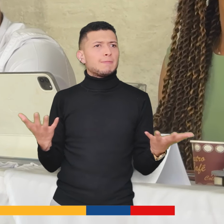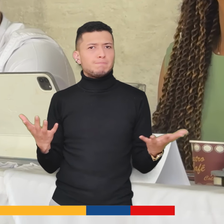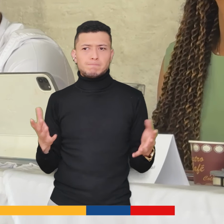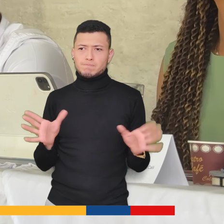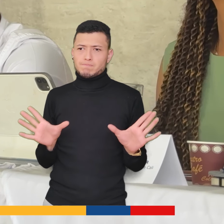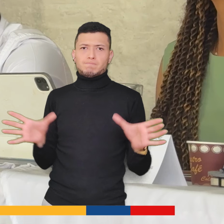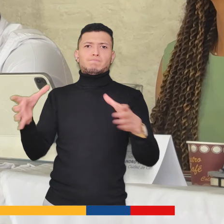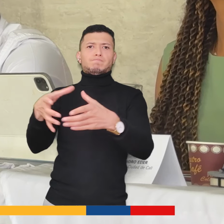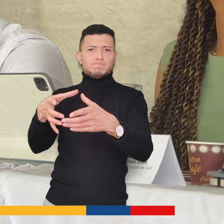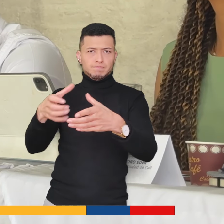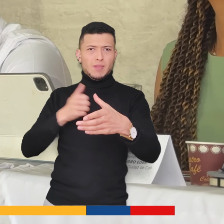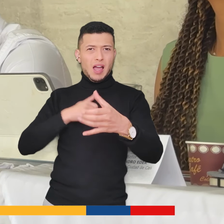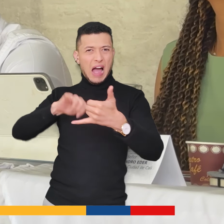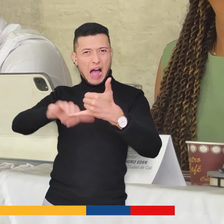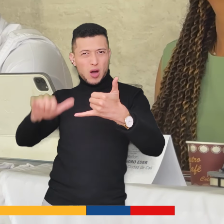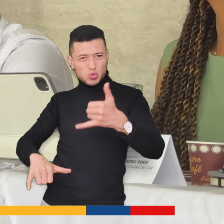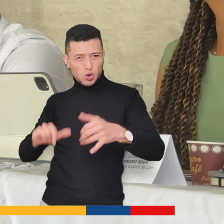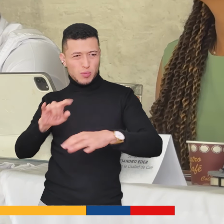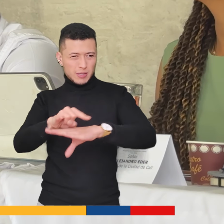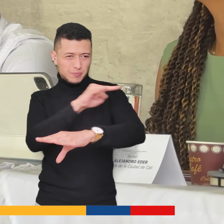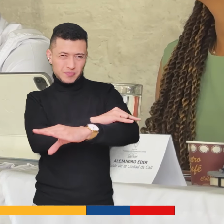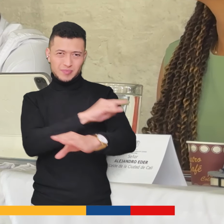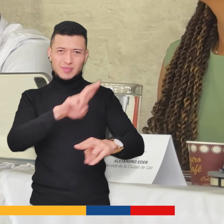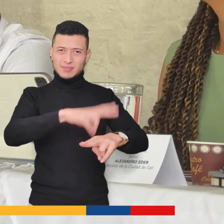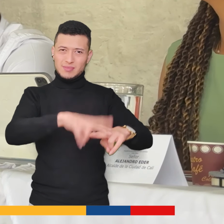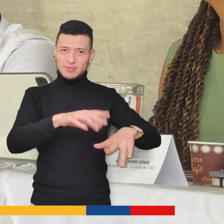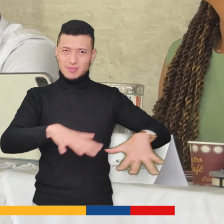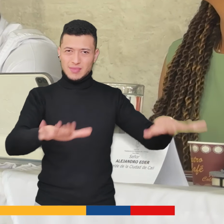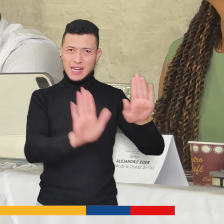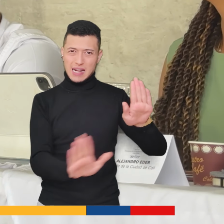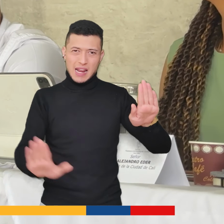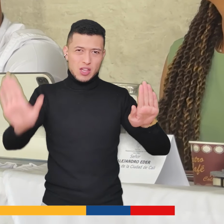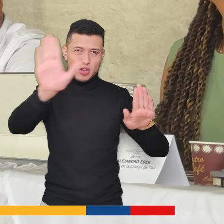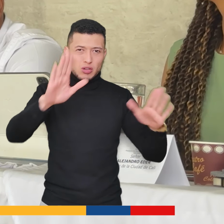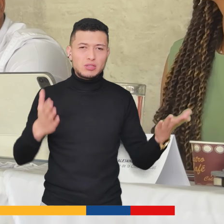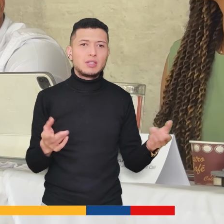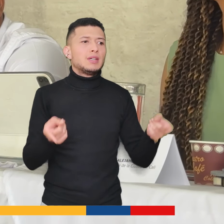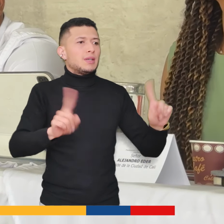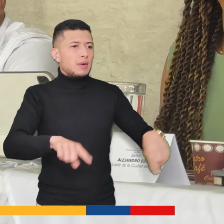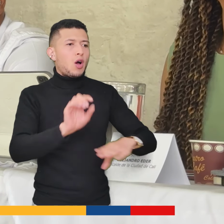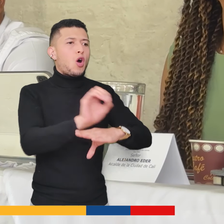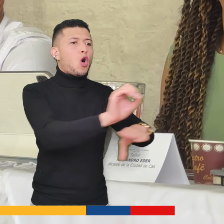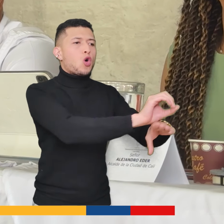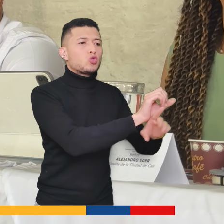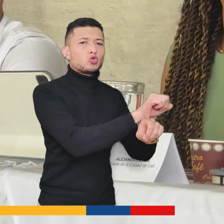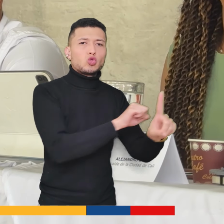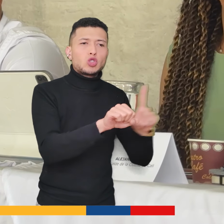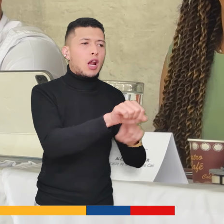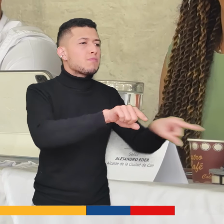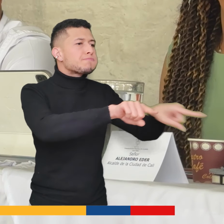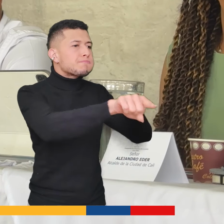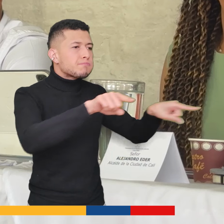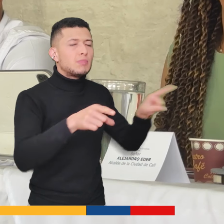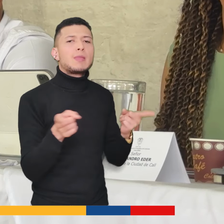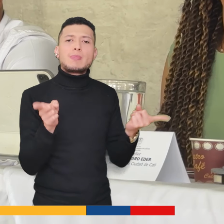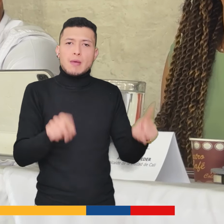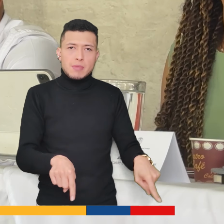a las corporaciones autónomas regionales, a las organizaciones sociales,